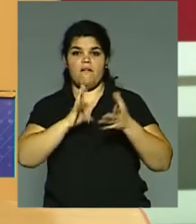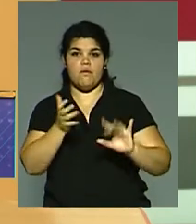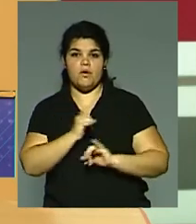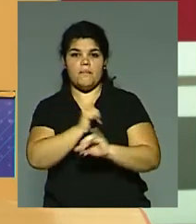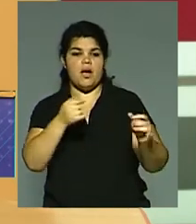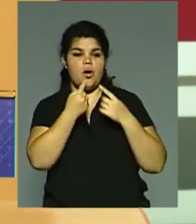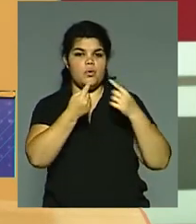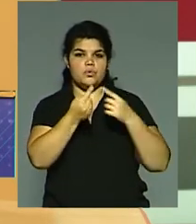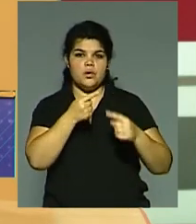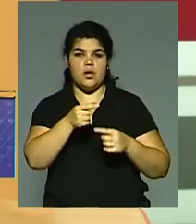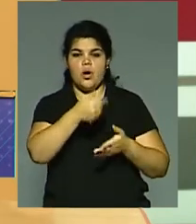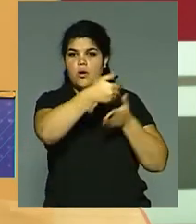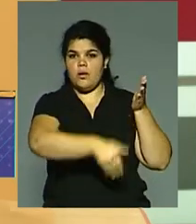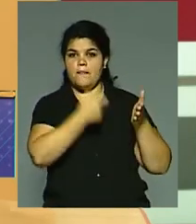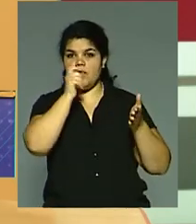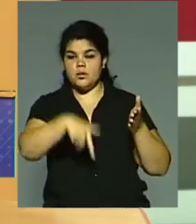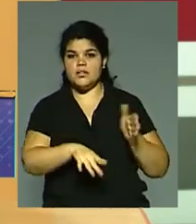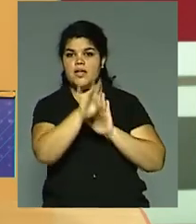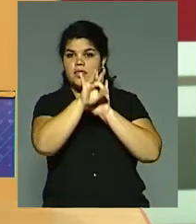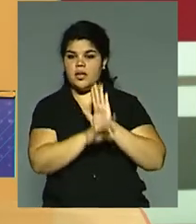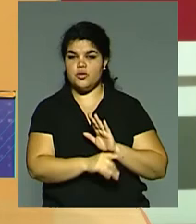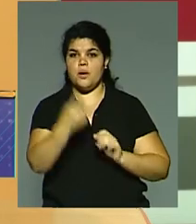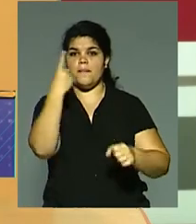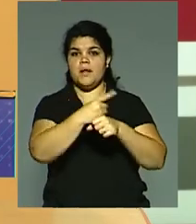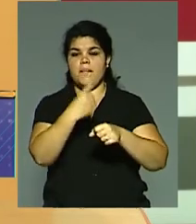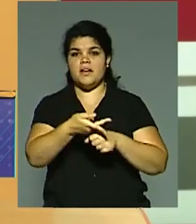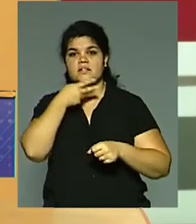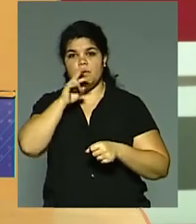por medio en la provincia de Mendoza, datos de las elecciones de las primarias en la provincia de San Juan.